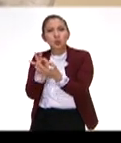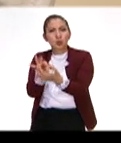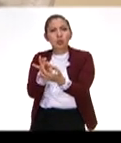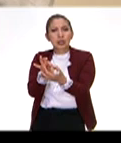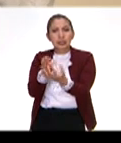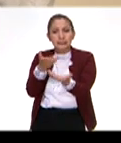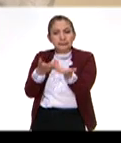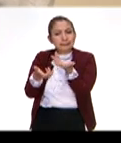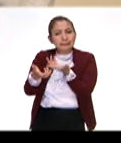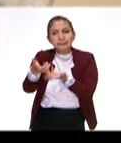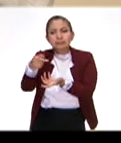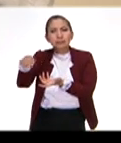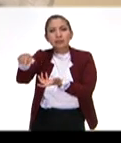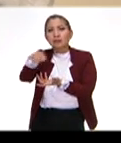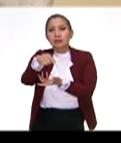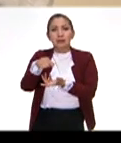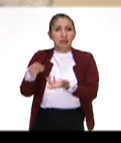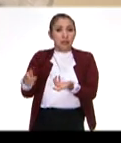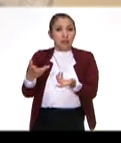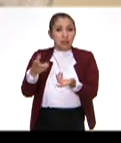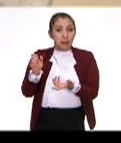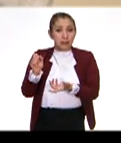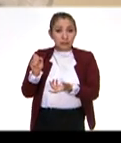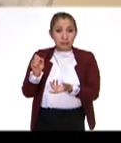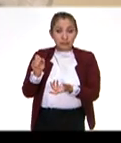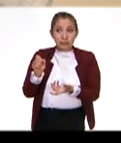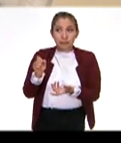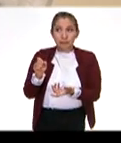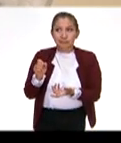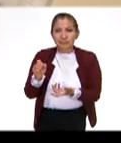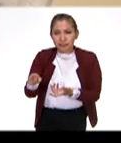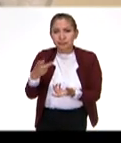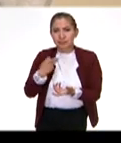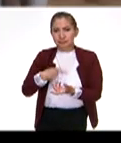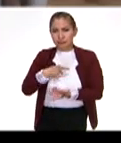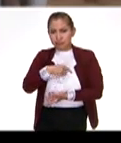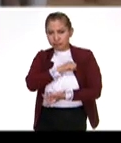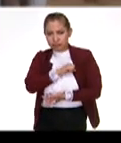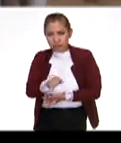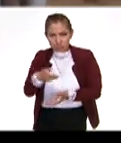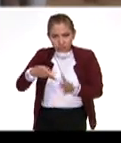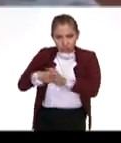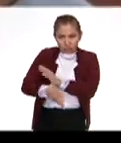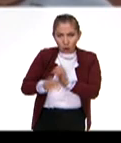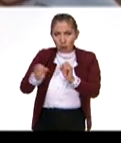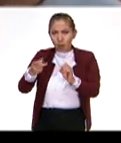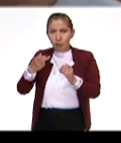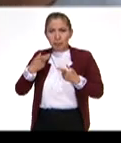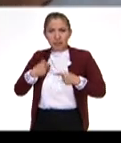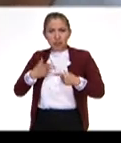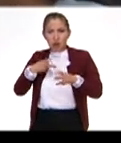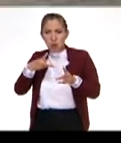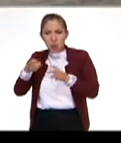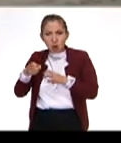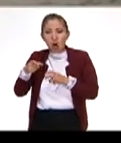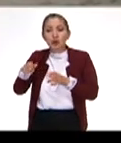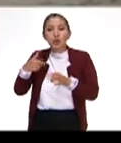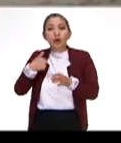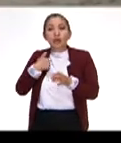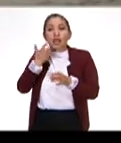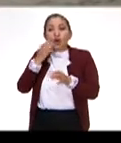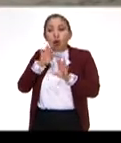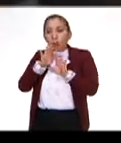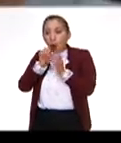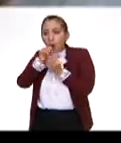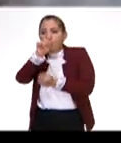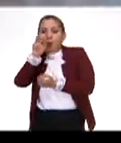La empatía con este asesino o con este delincuente, o trato de ver, digamos,